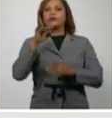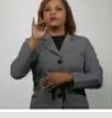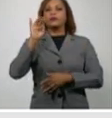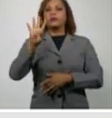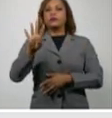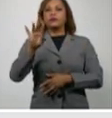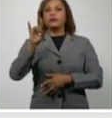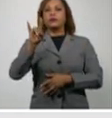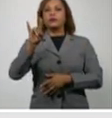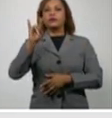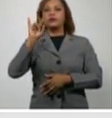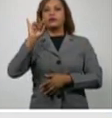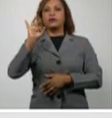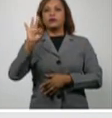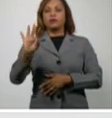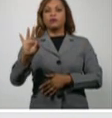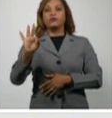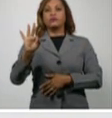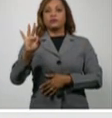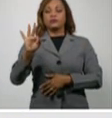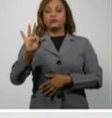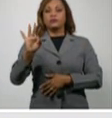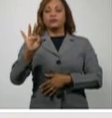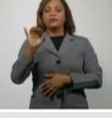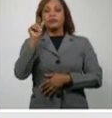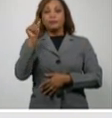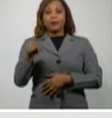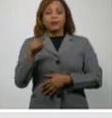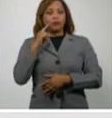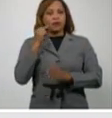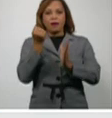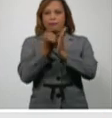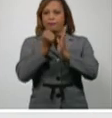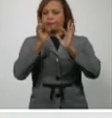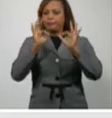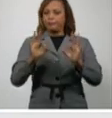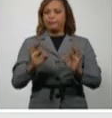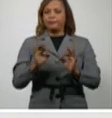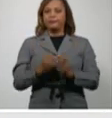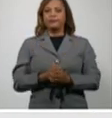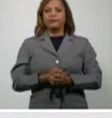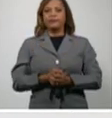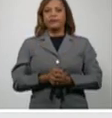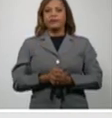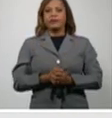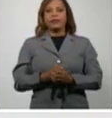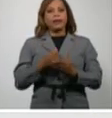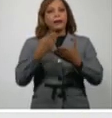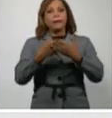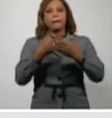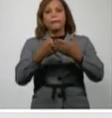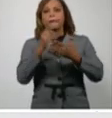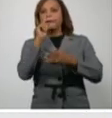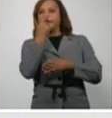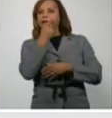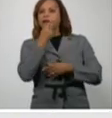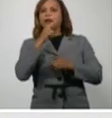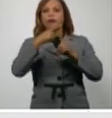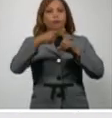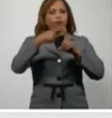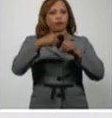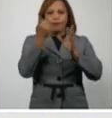4.998 pacientes activos. Estamos hablando de pacientes que tienen el PCR positivo, que están